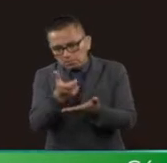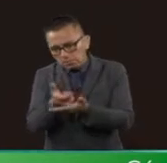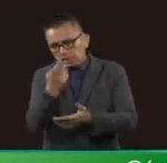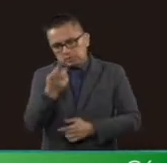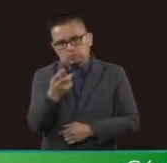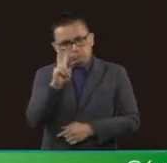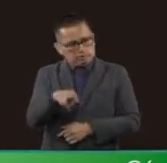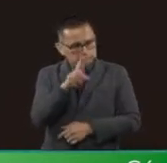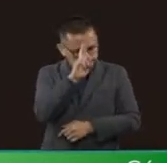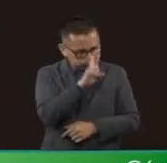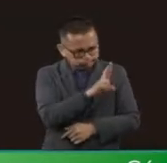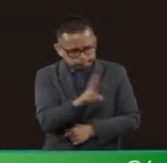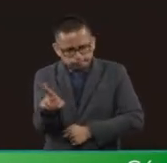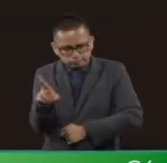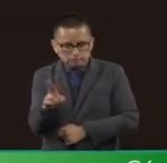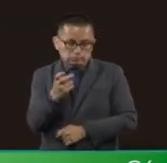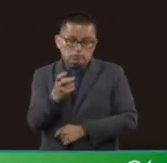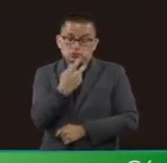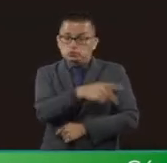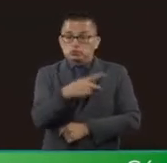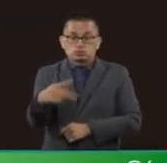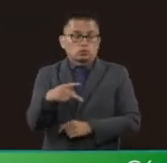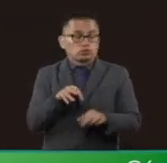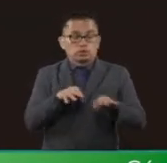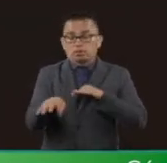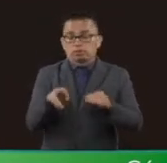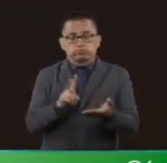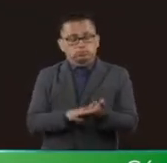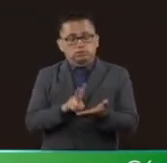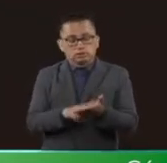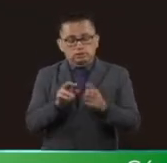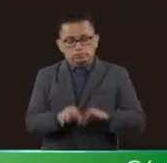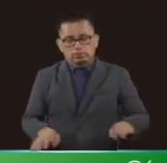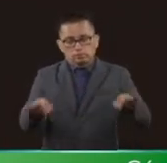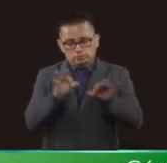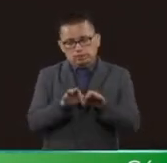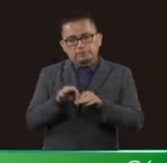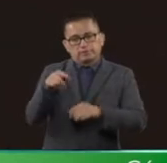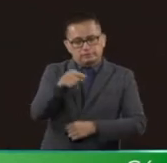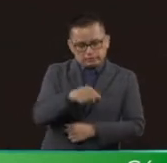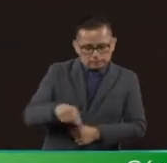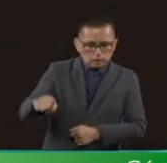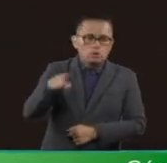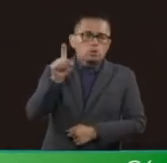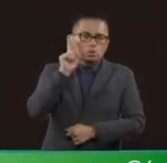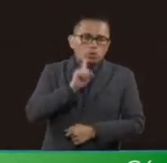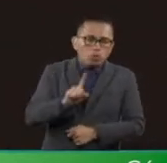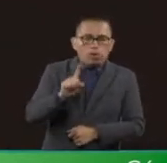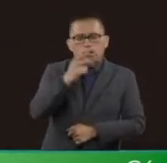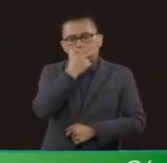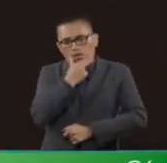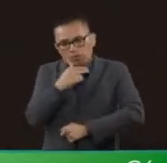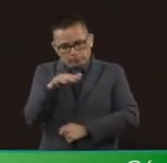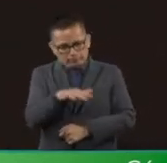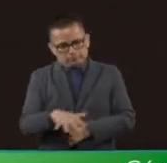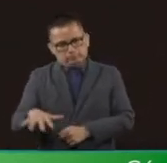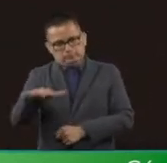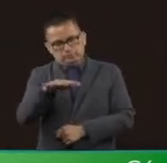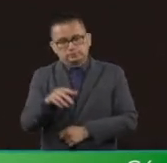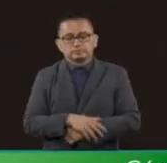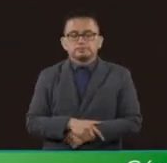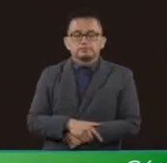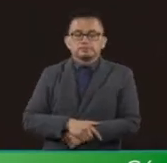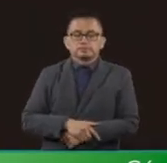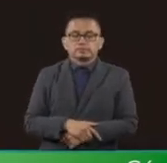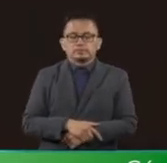gran revaloración del trabajo que desempeñan estas trabajadoras y trabajadoras, sobre todo las mujeres.